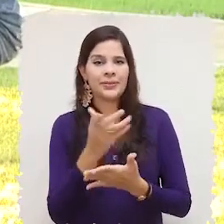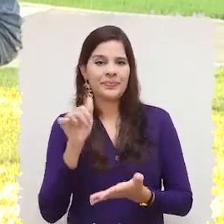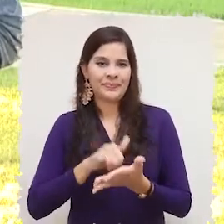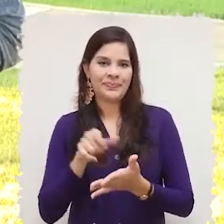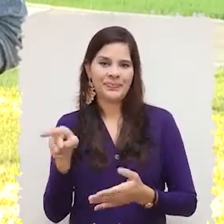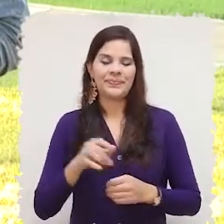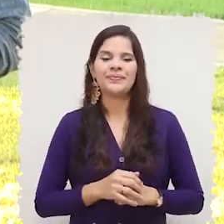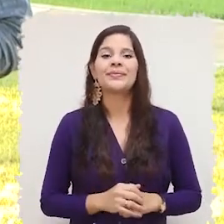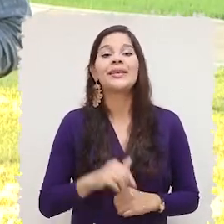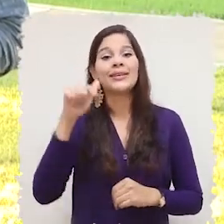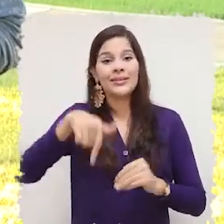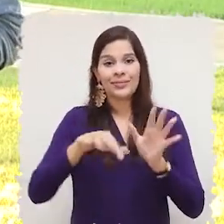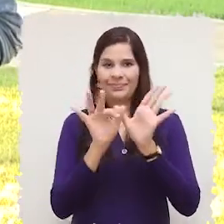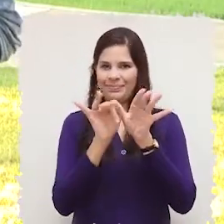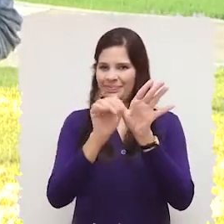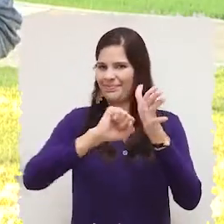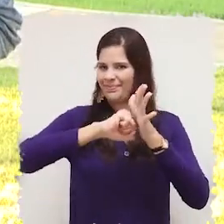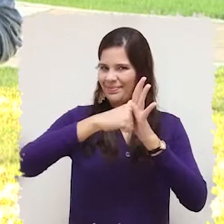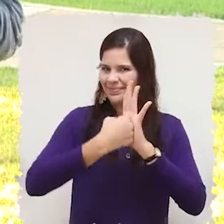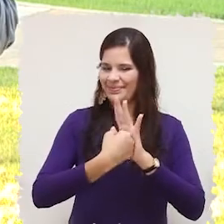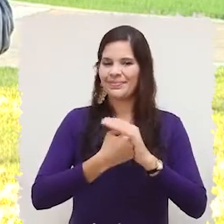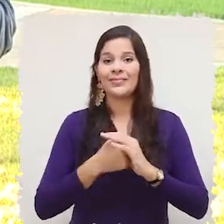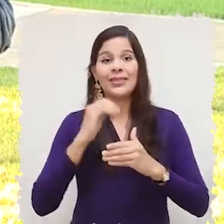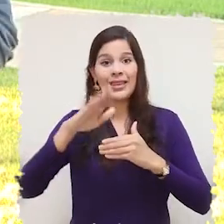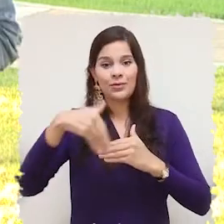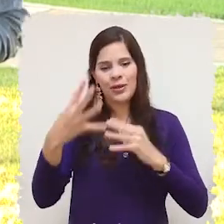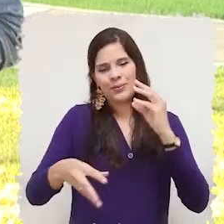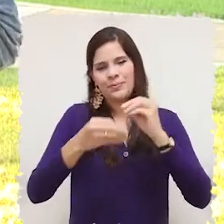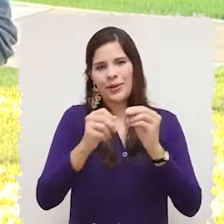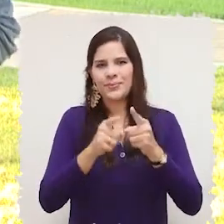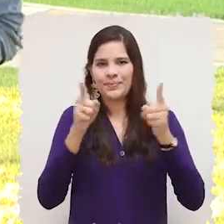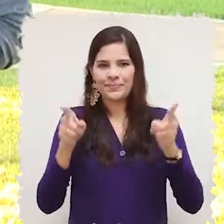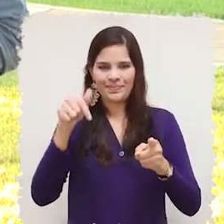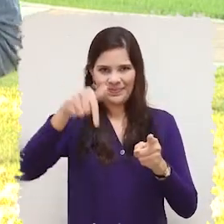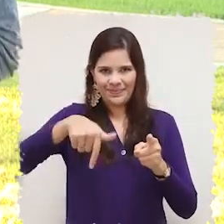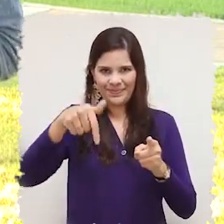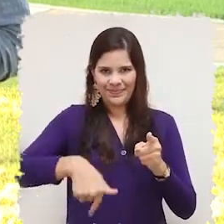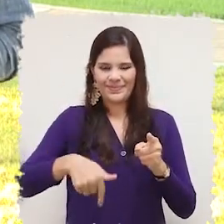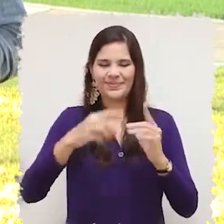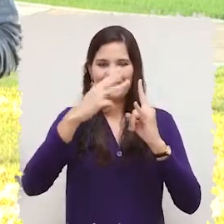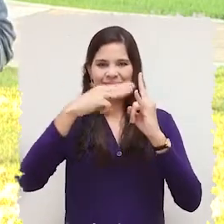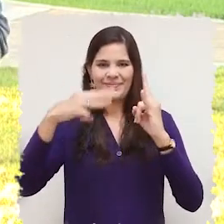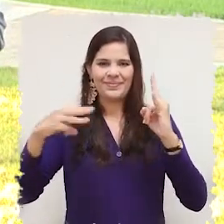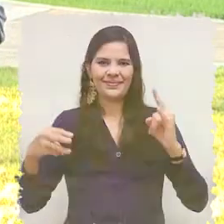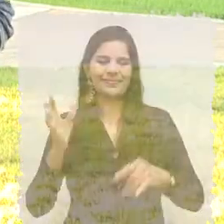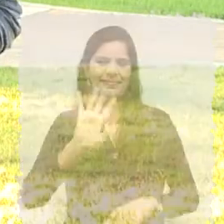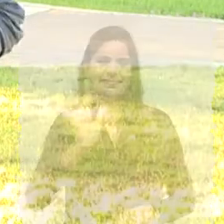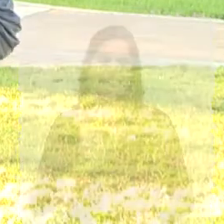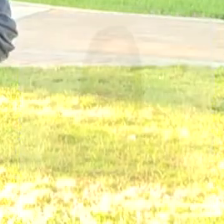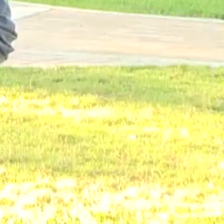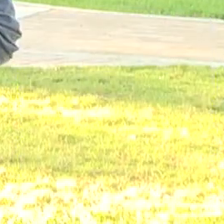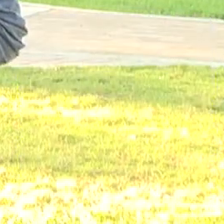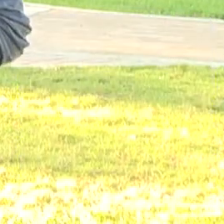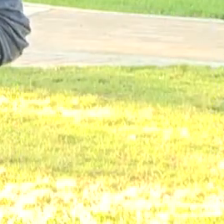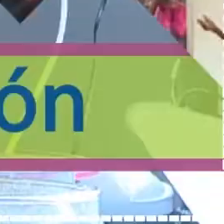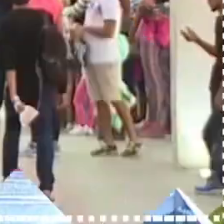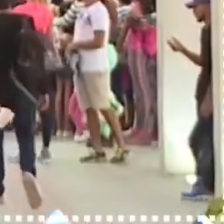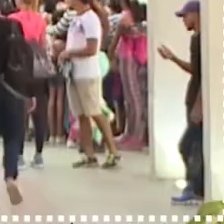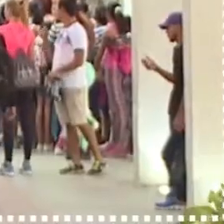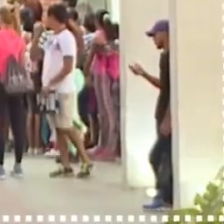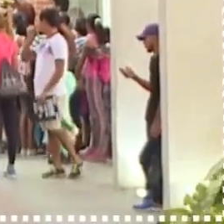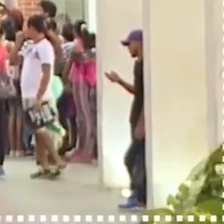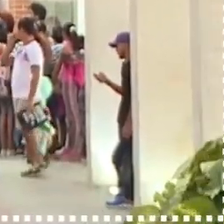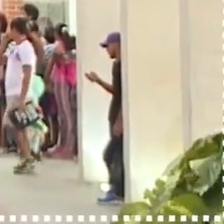Amigos, estamos en el Campus TV. Vamos a una breve pausa. Y en segundos, más notas de interés generadas desde nuestra alma mater. Ya regresamos.